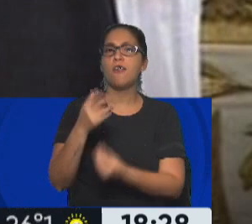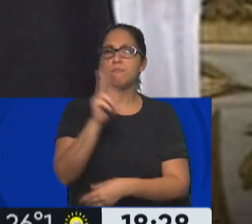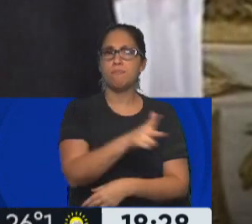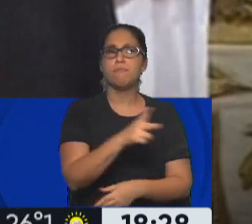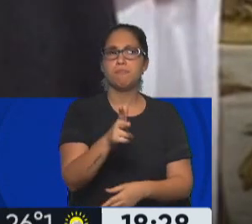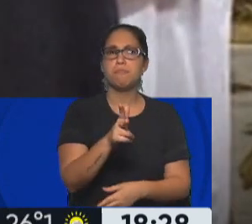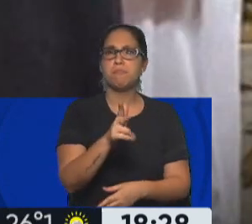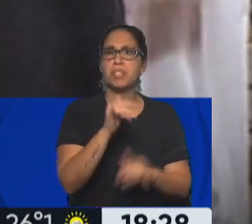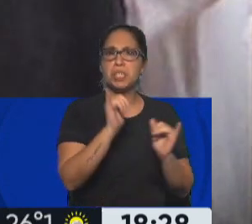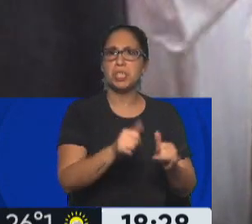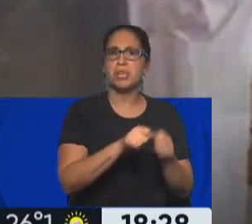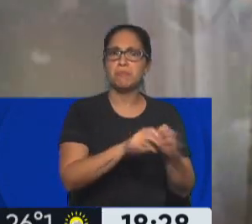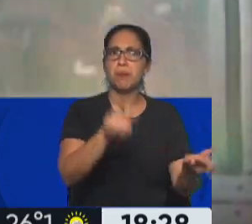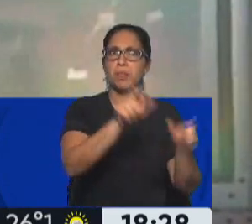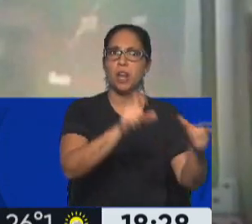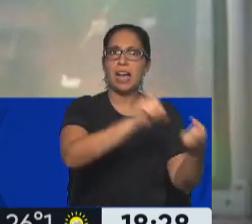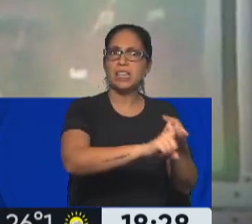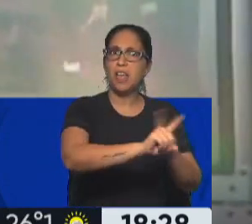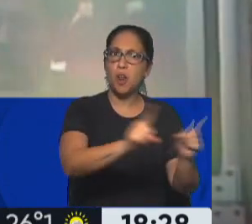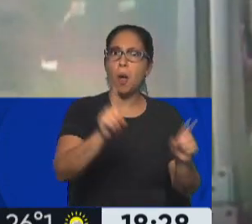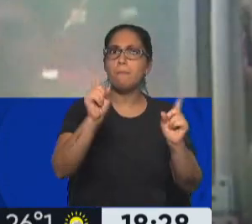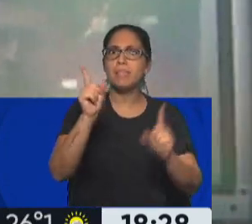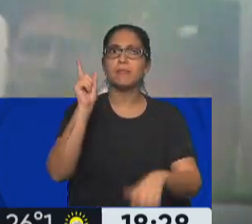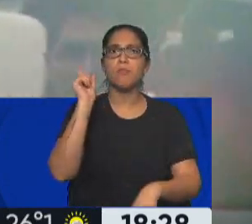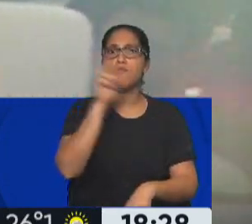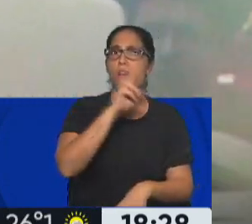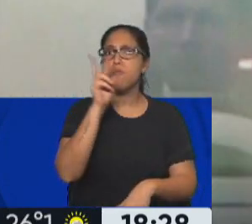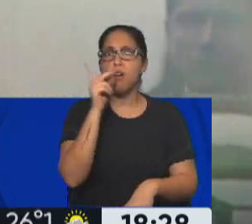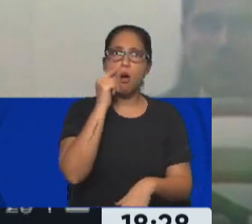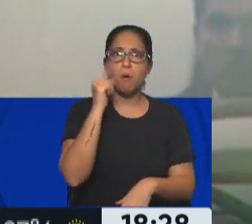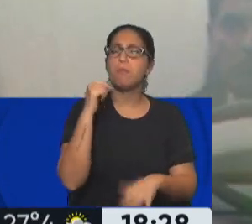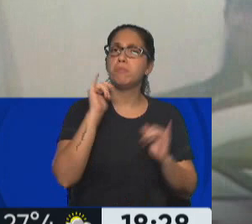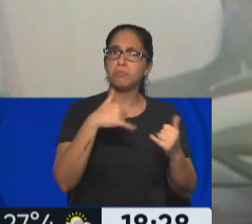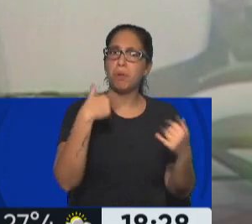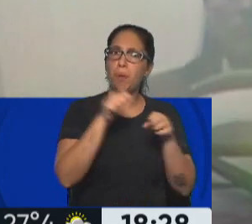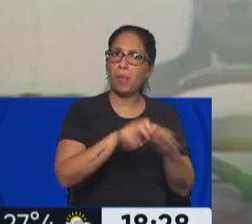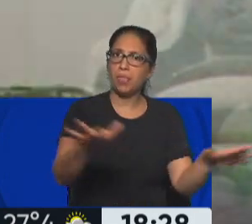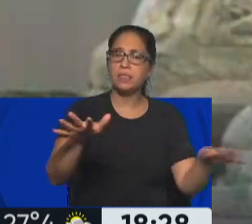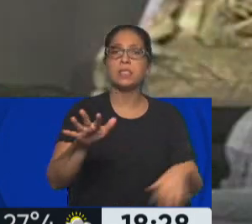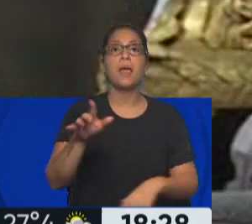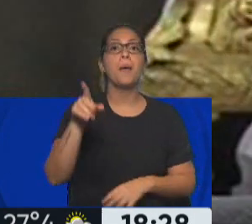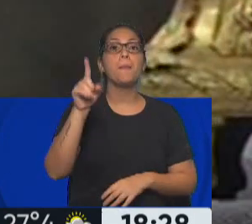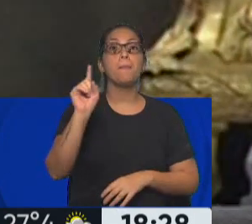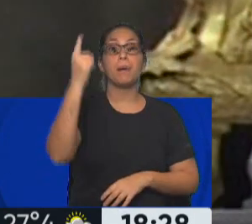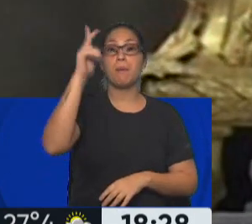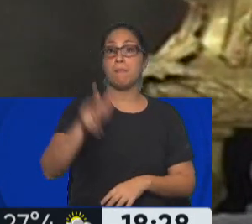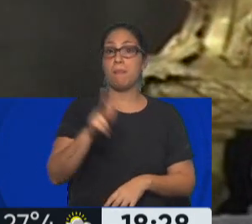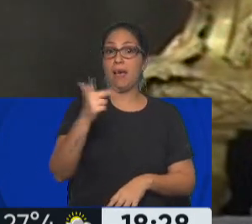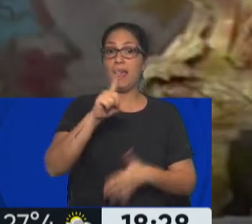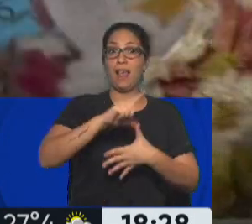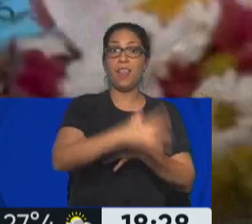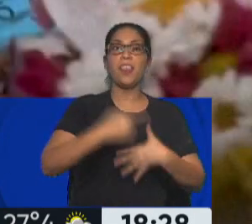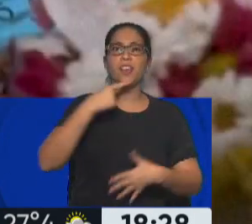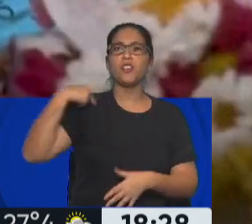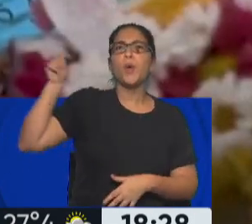no casadas y a personas del mismo sexo. El primer papa latinoamericano se definió como un hombre que venía del fin del